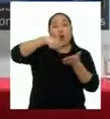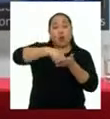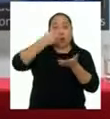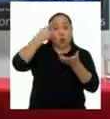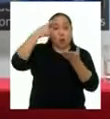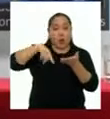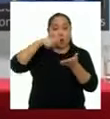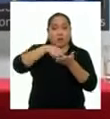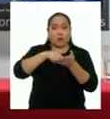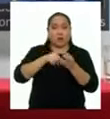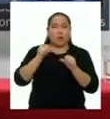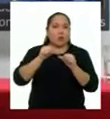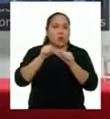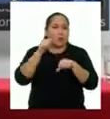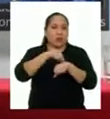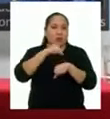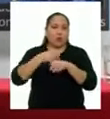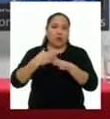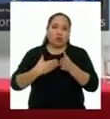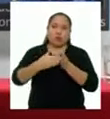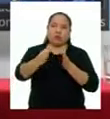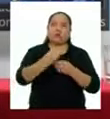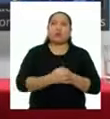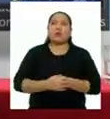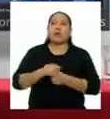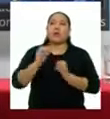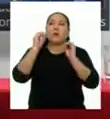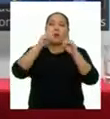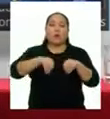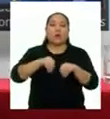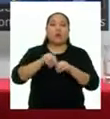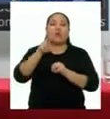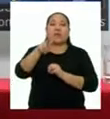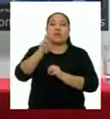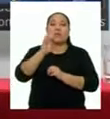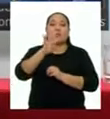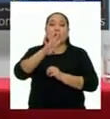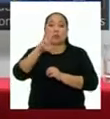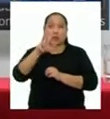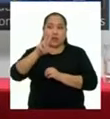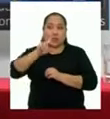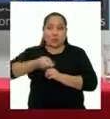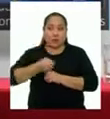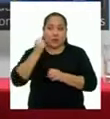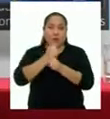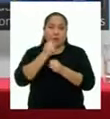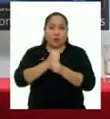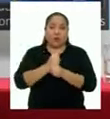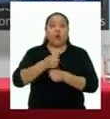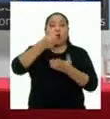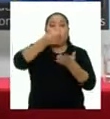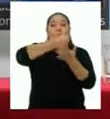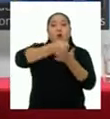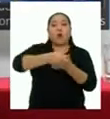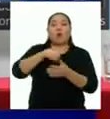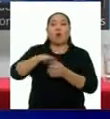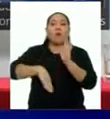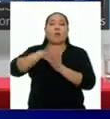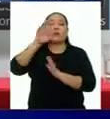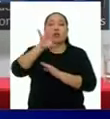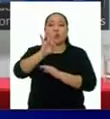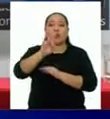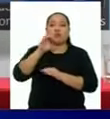Con esta medida se espera generar 343.000 empleos mediante la disposición de más de 800 millones de soles. La siguiente,